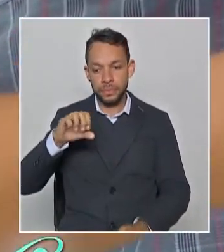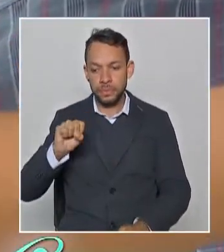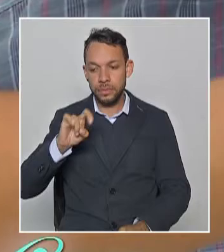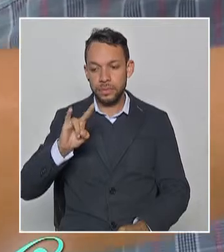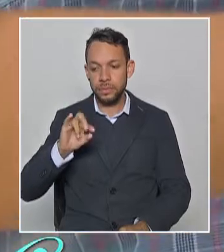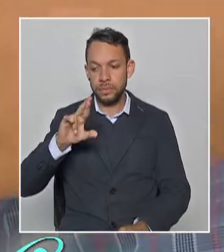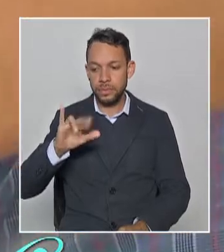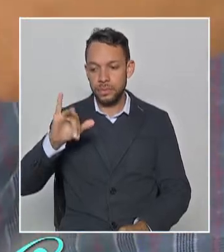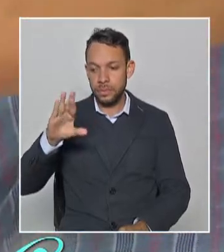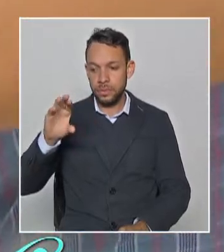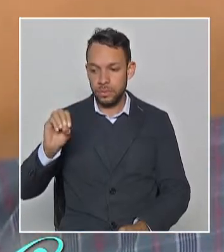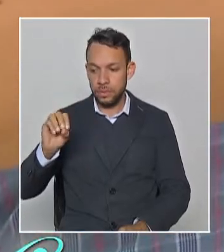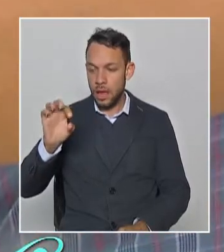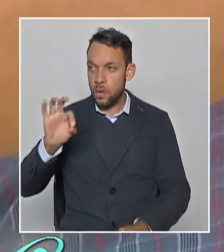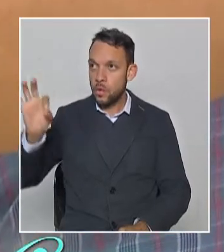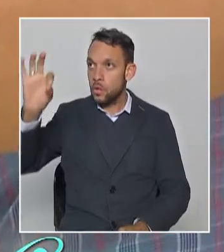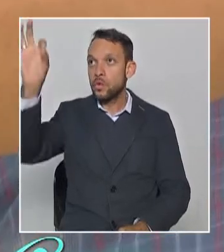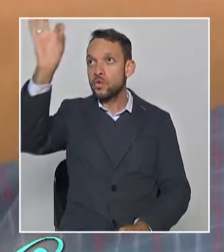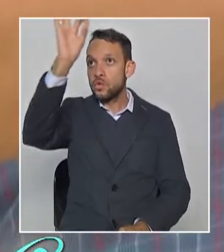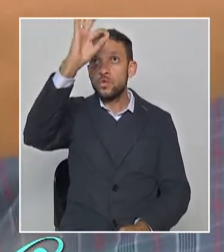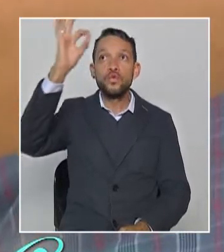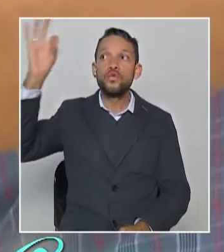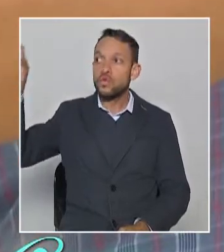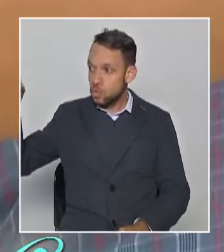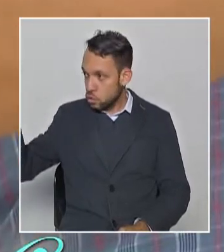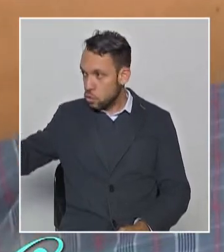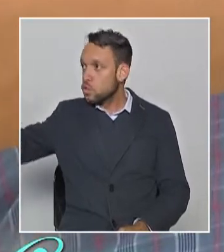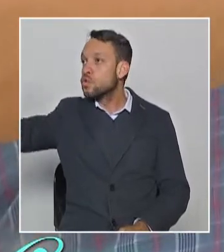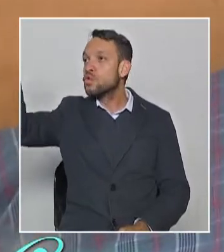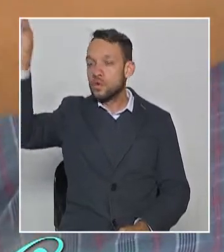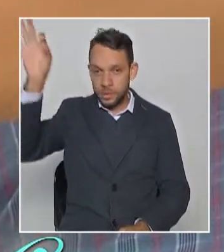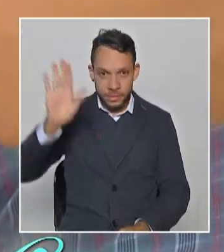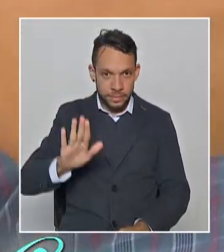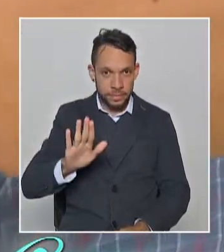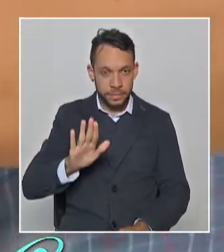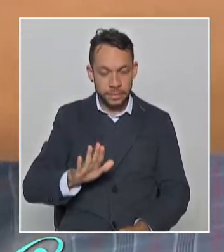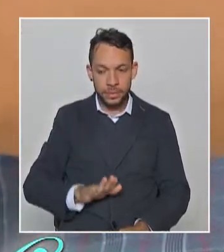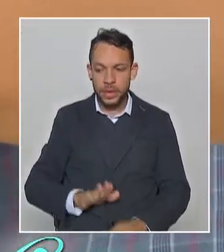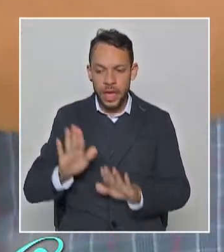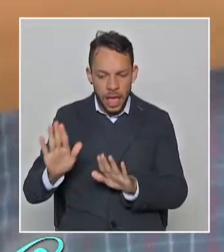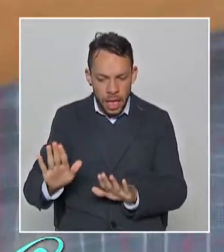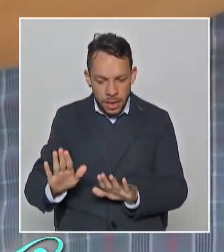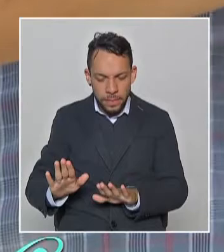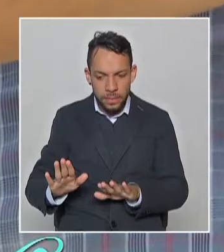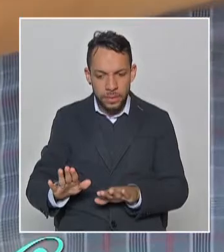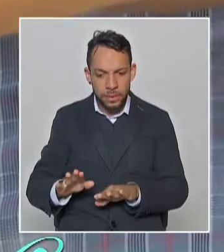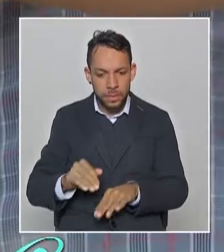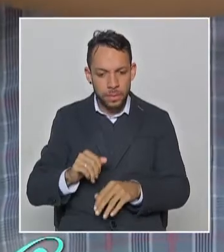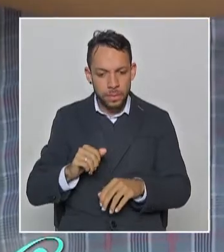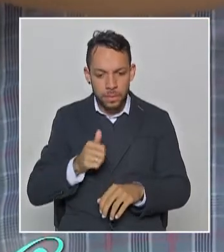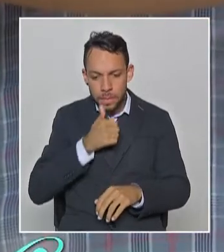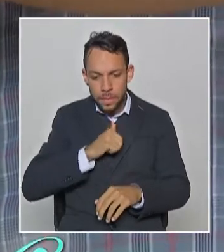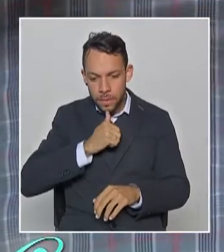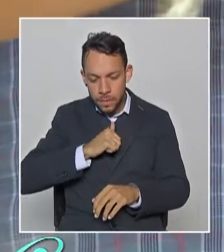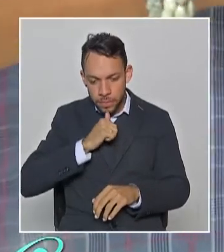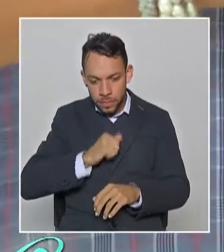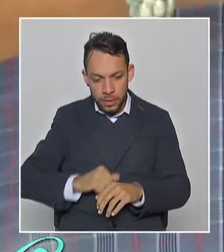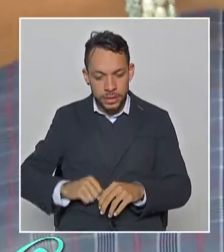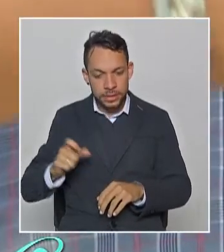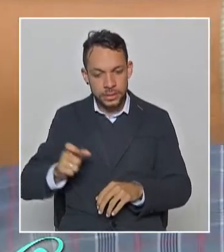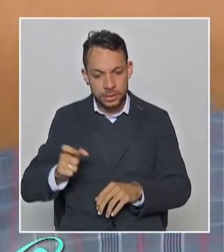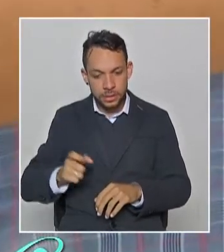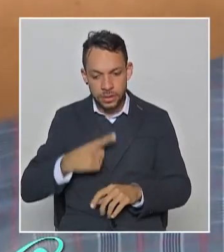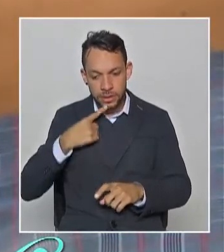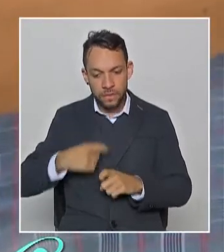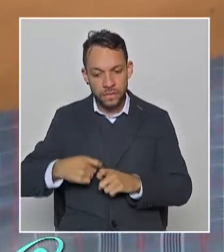nos voló una para donde el camarógrafo. Qué pena, pero espéreme. Téngame así para ir, perdón, porque es que estoy sin apoyo, entonces me